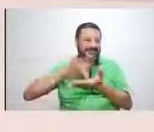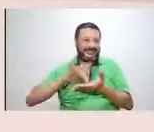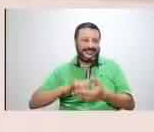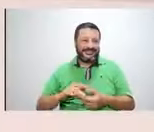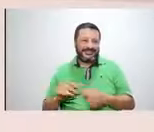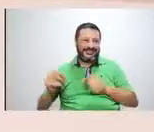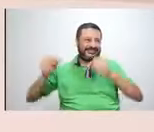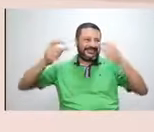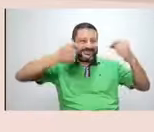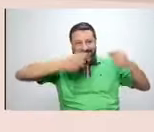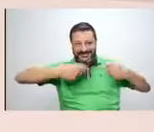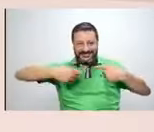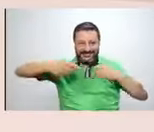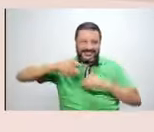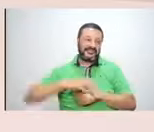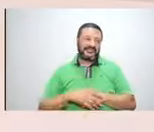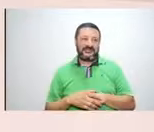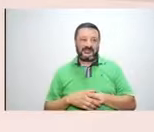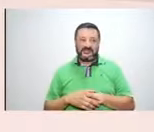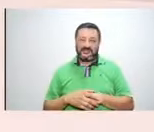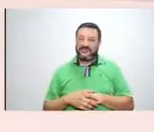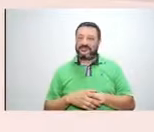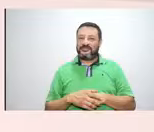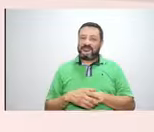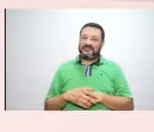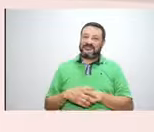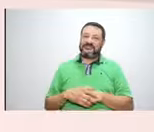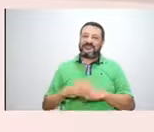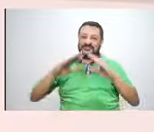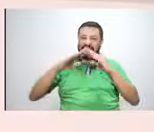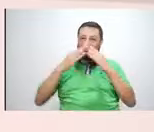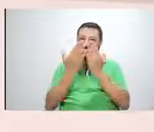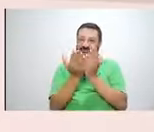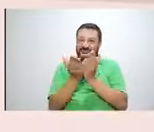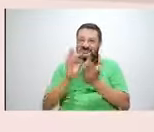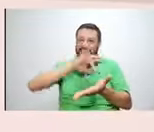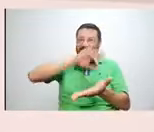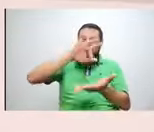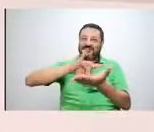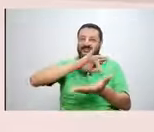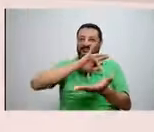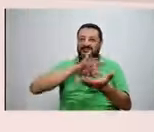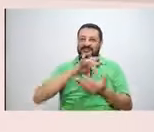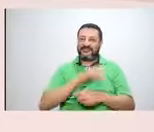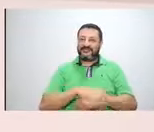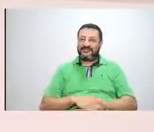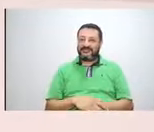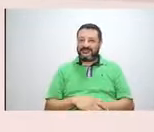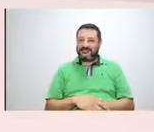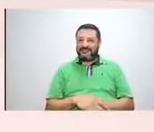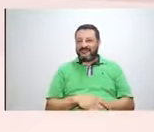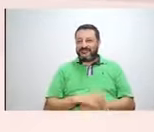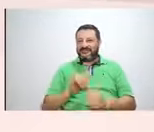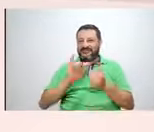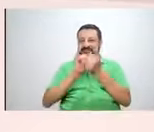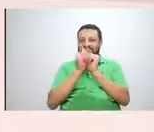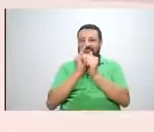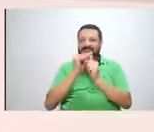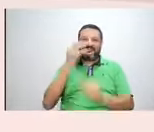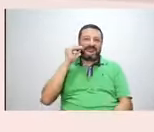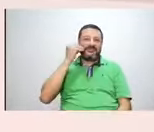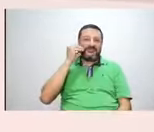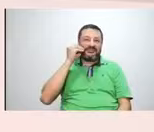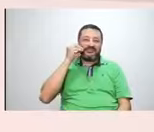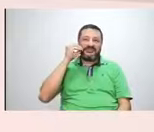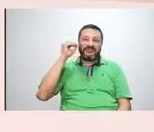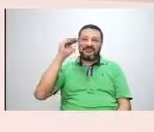interclubes, hacían competencias en colegios, entonces también nos llevaban por parte del INDER. Entonces fue un